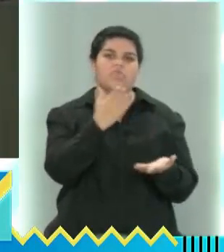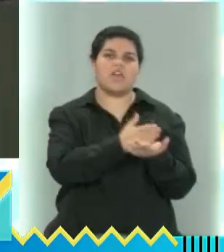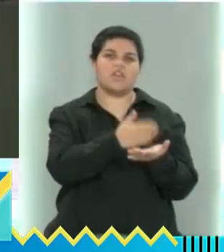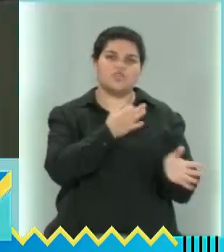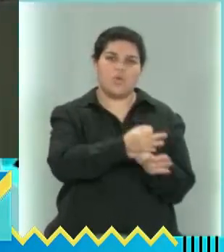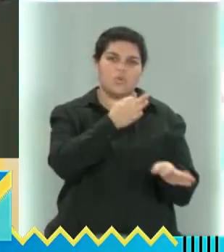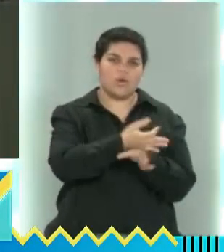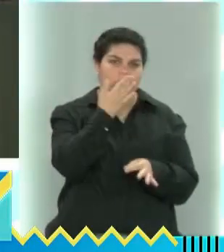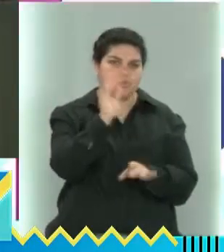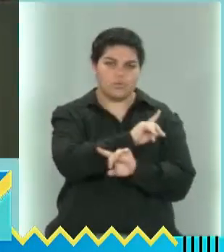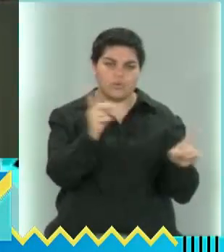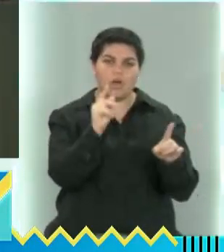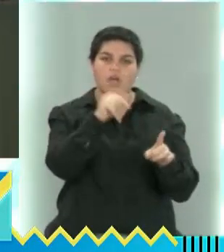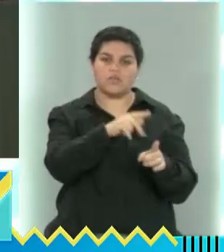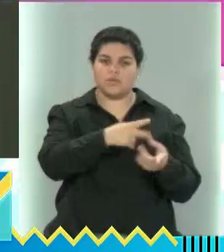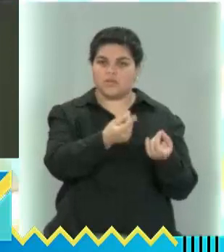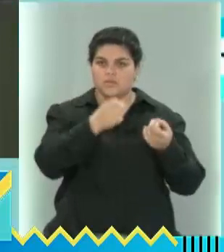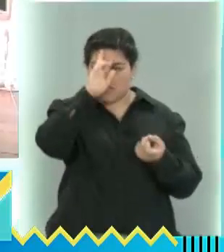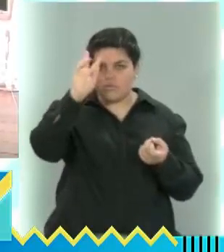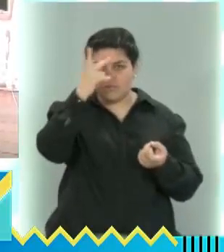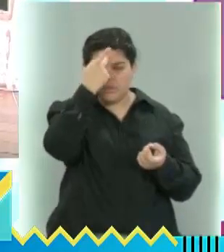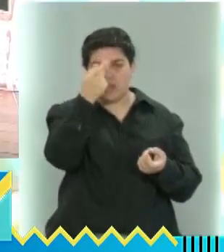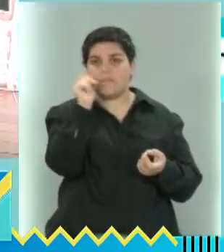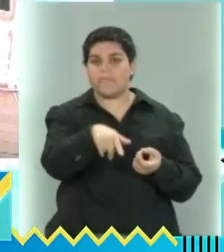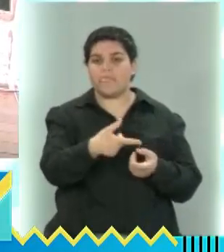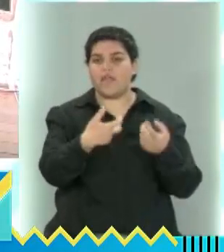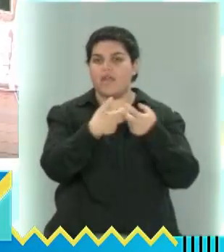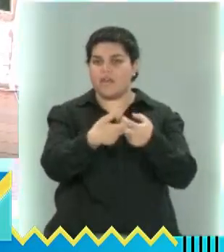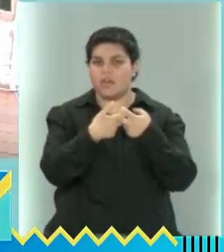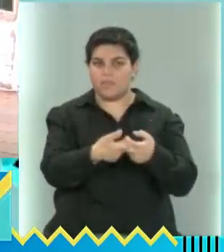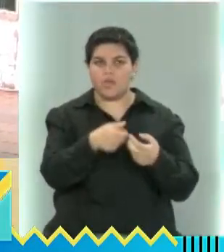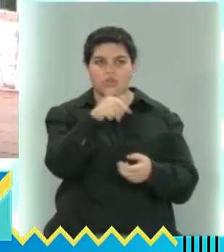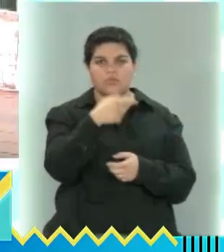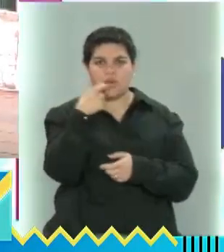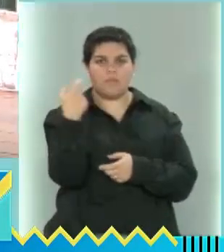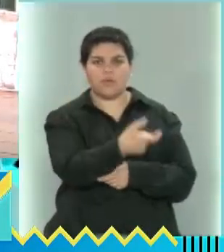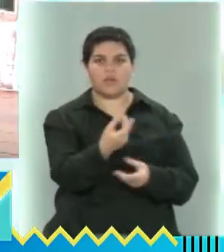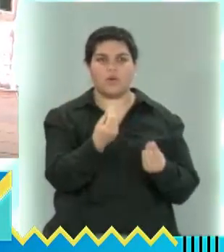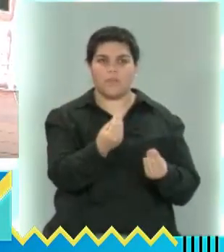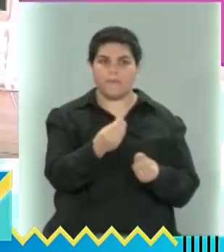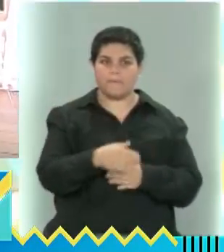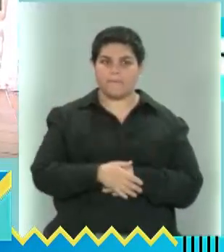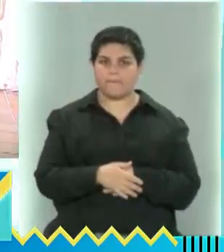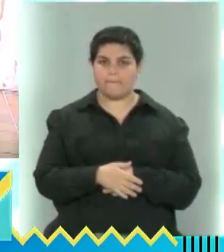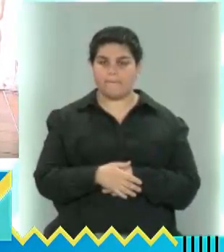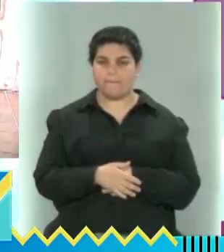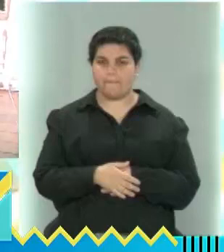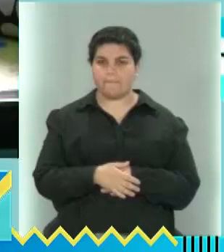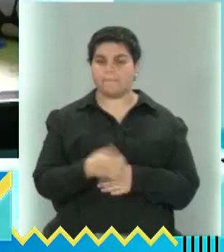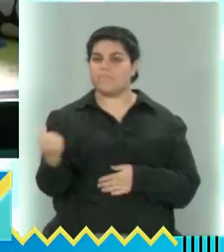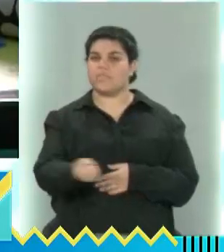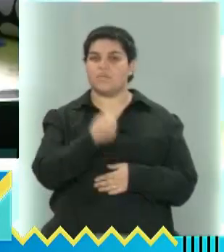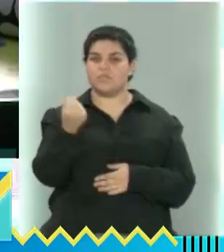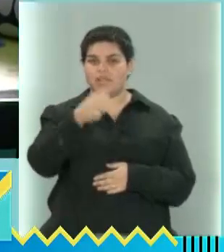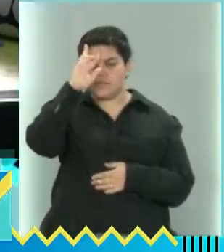tema de un cambio de actitud del lado de los gremios. ¿Cómo le responderías? Que el cambio de